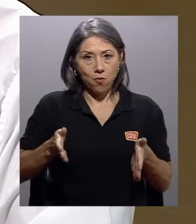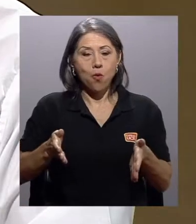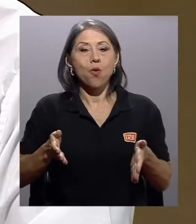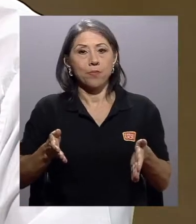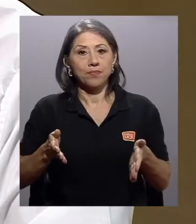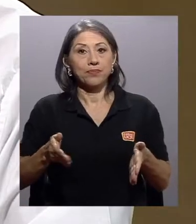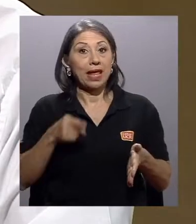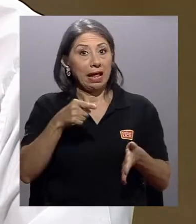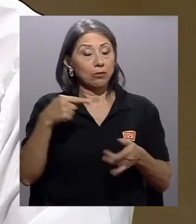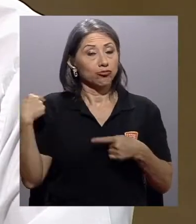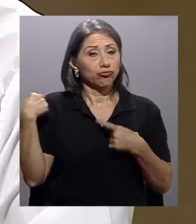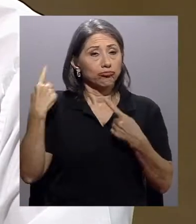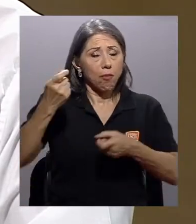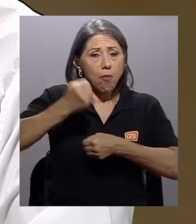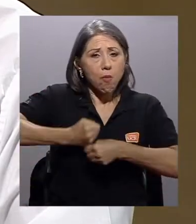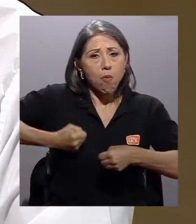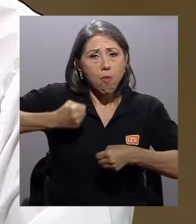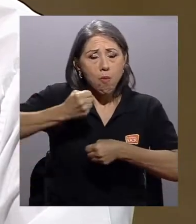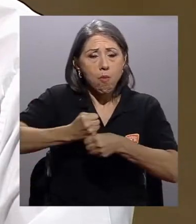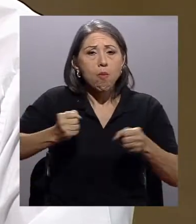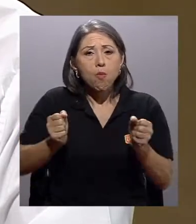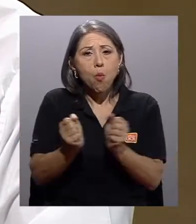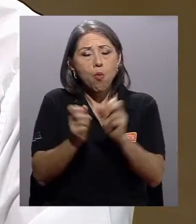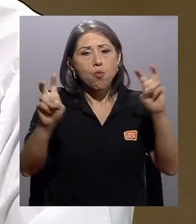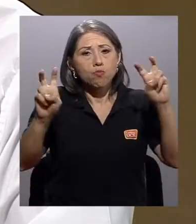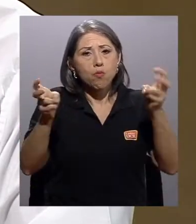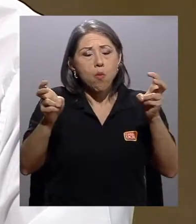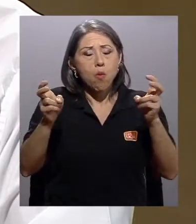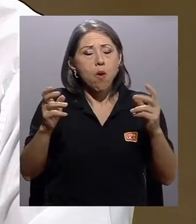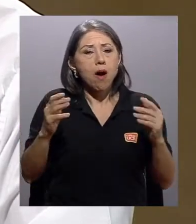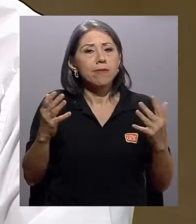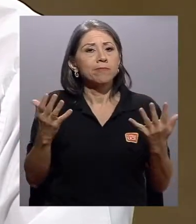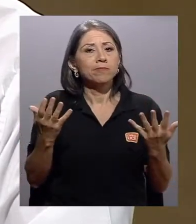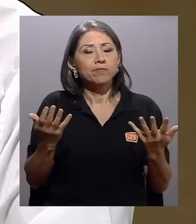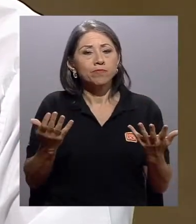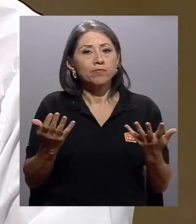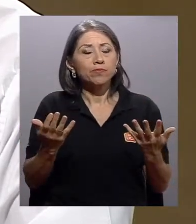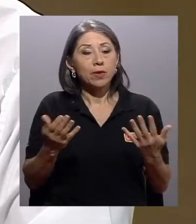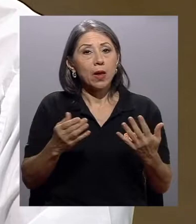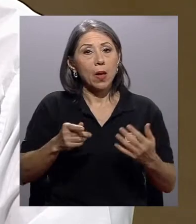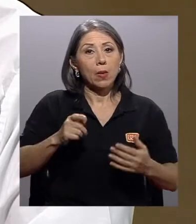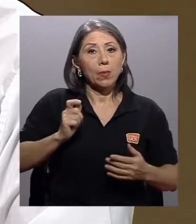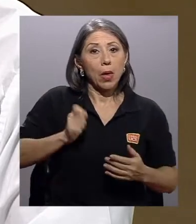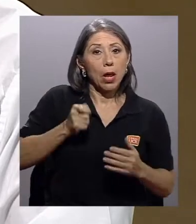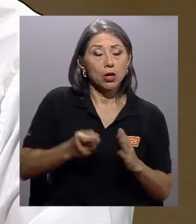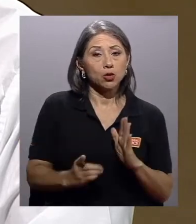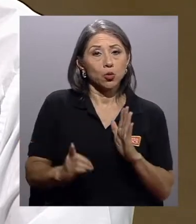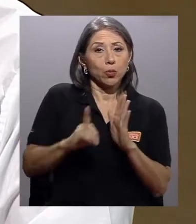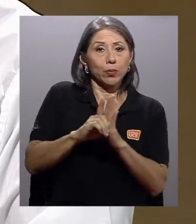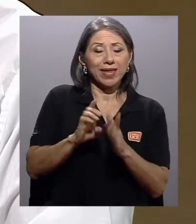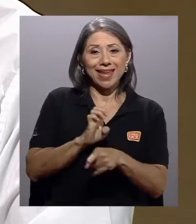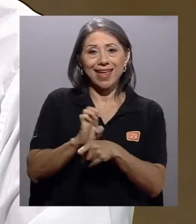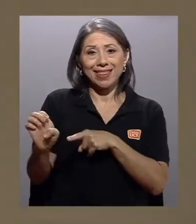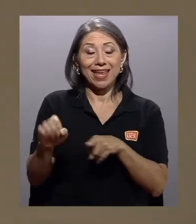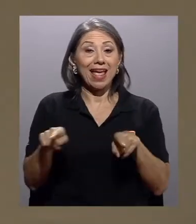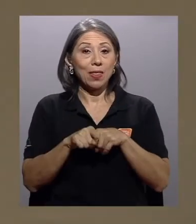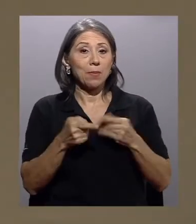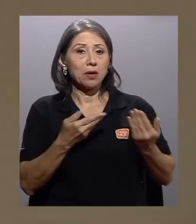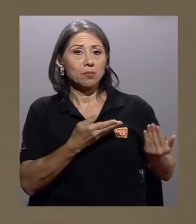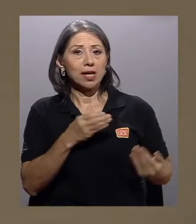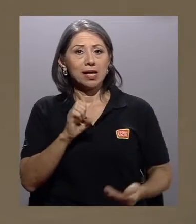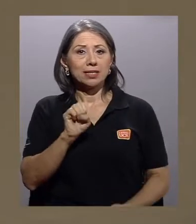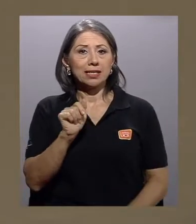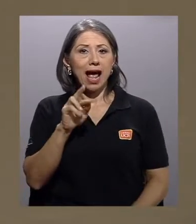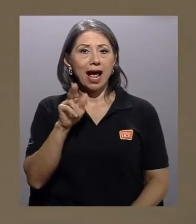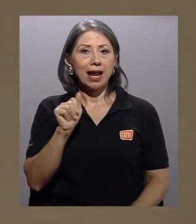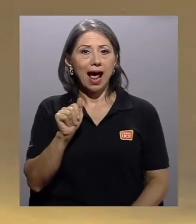abogado, quien ha trabajado temas a nivel del derecho y de la ética, y nos